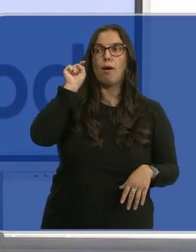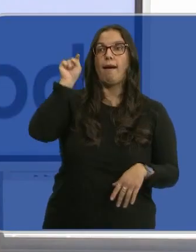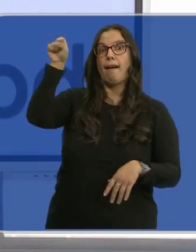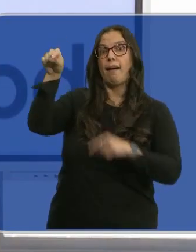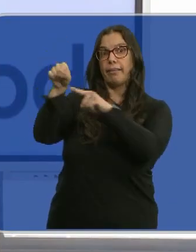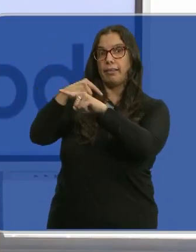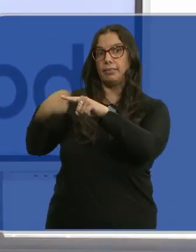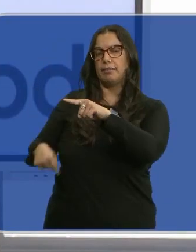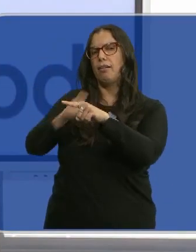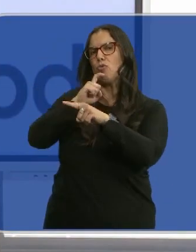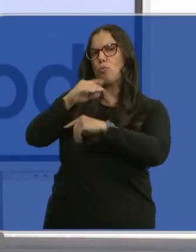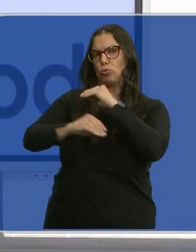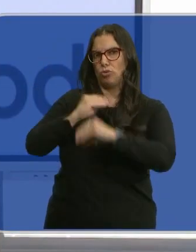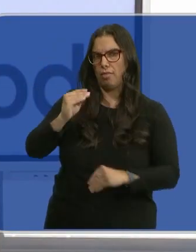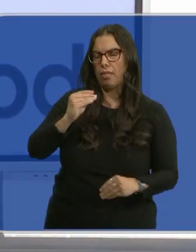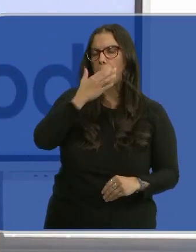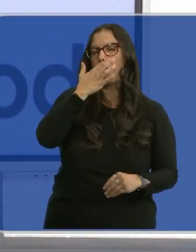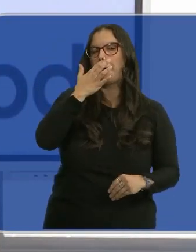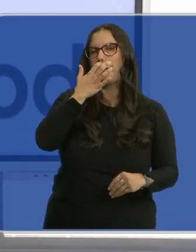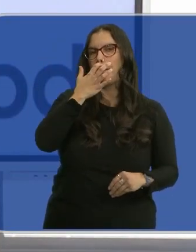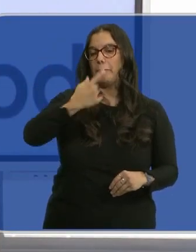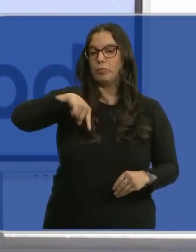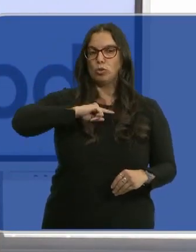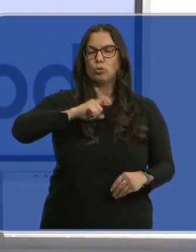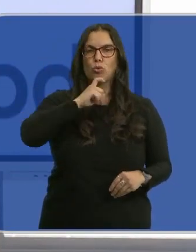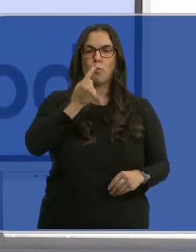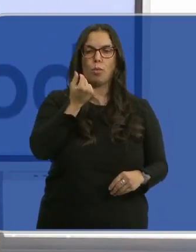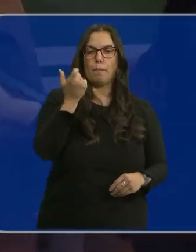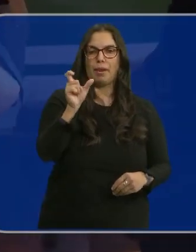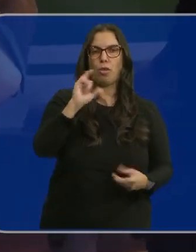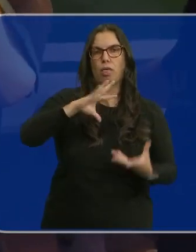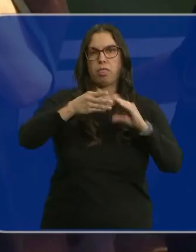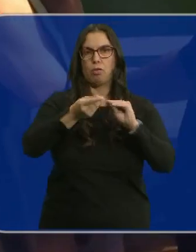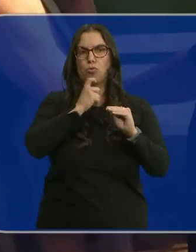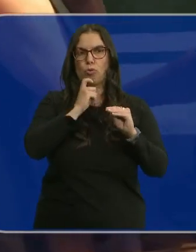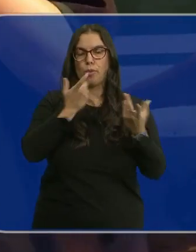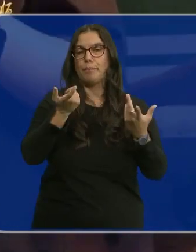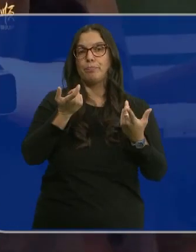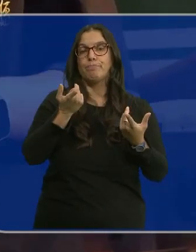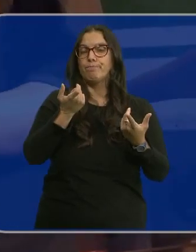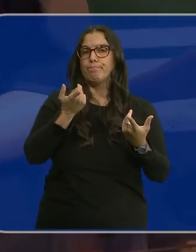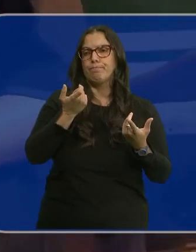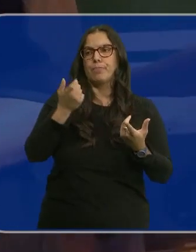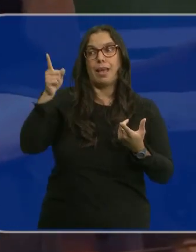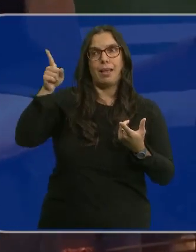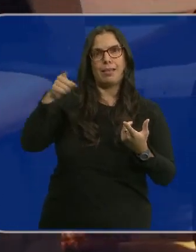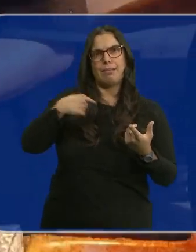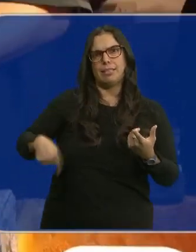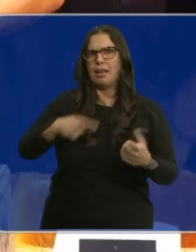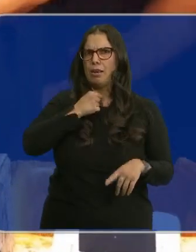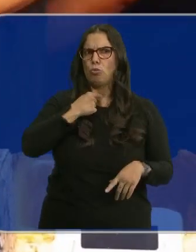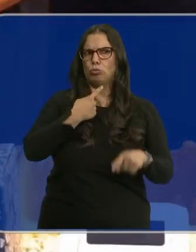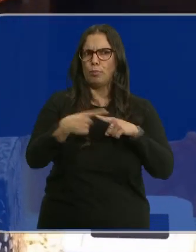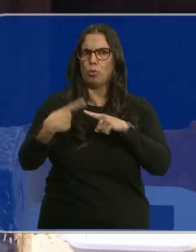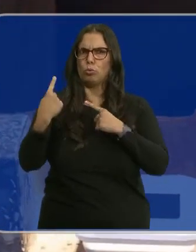China por parte de nuestro importador? ¿Cómo vamos a tener que afectar nosotros los precios? En juego productos muy apreciados en la cocina